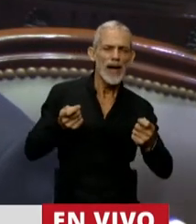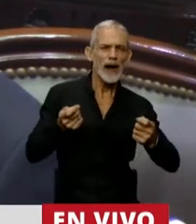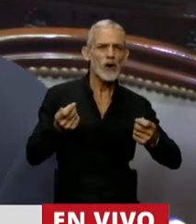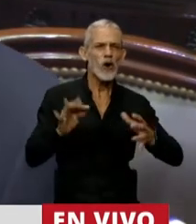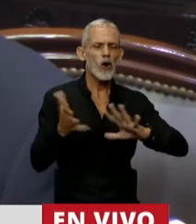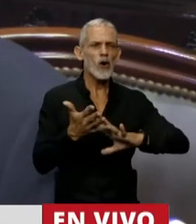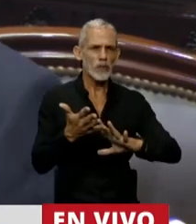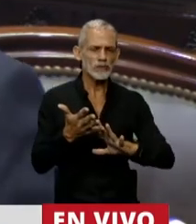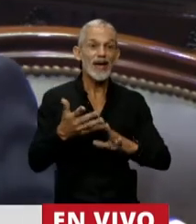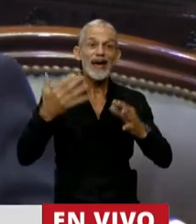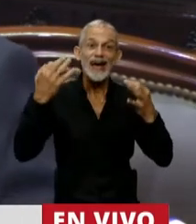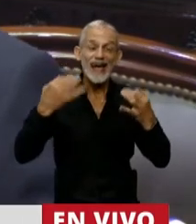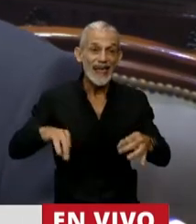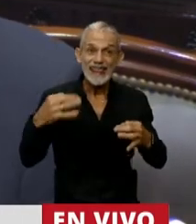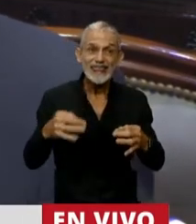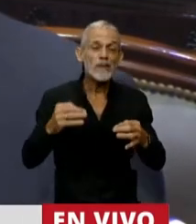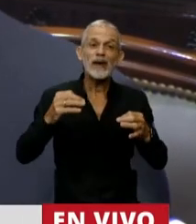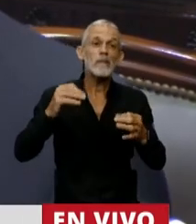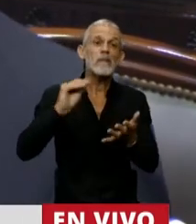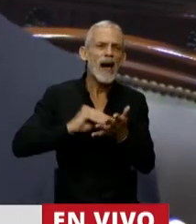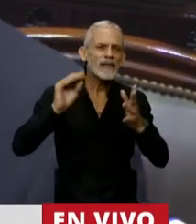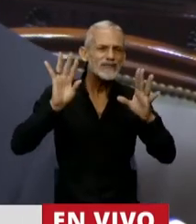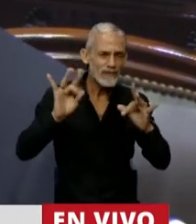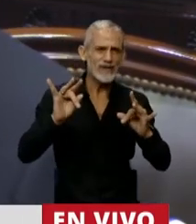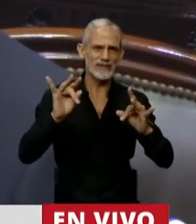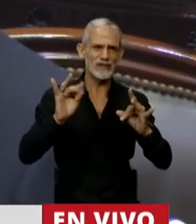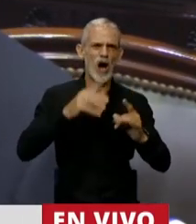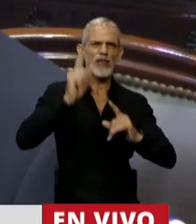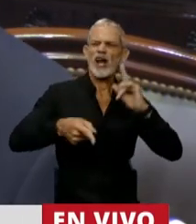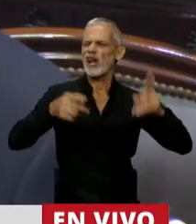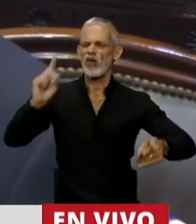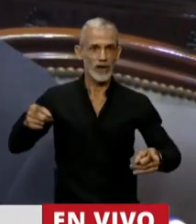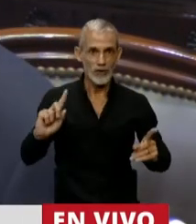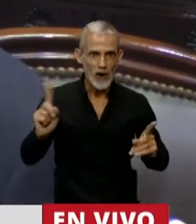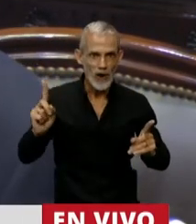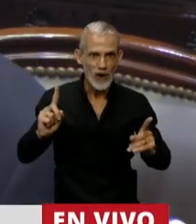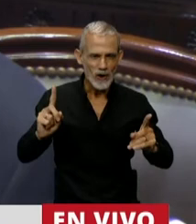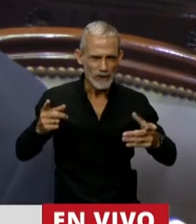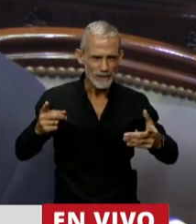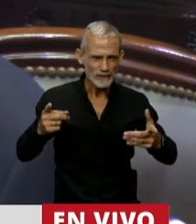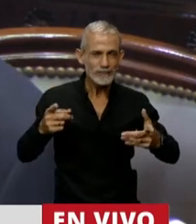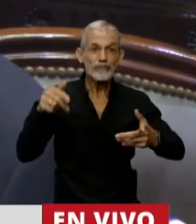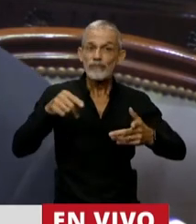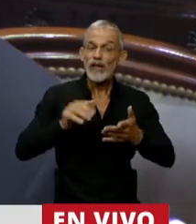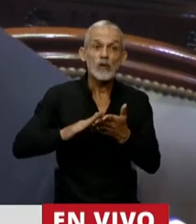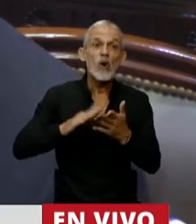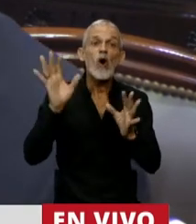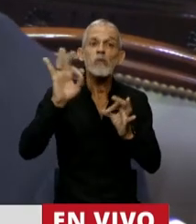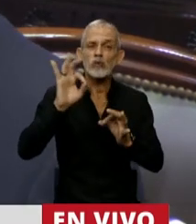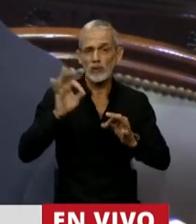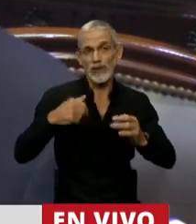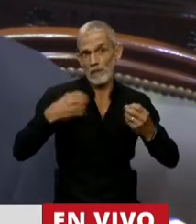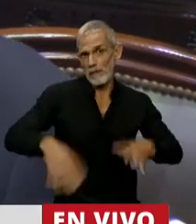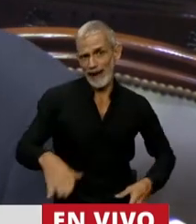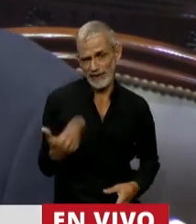es algo lamentablemente muchísimo más complejo mire presidente esta es una nueva oportunidad perdida